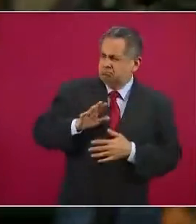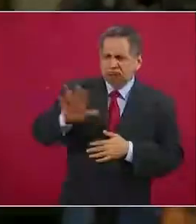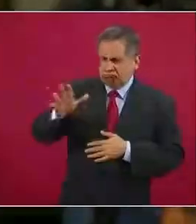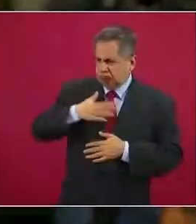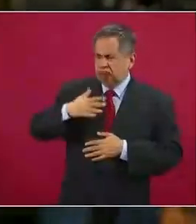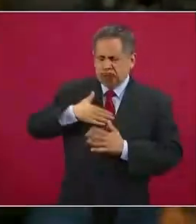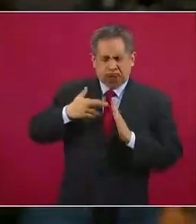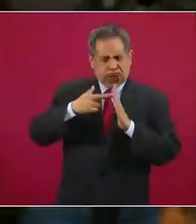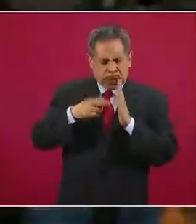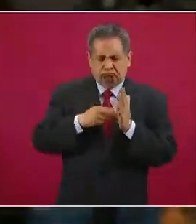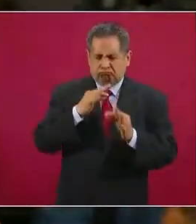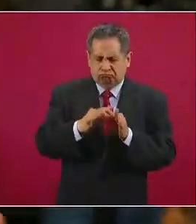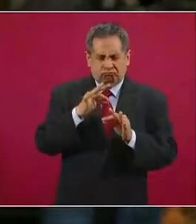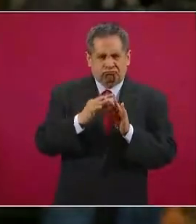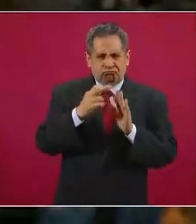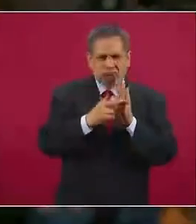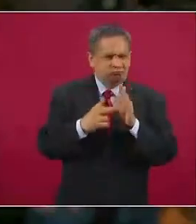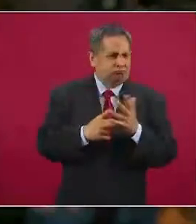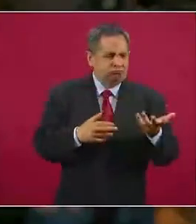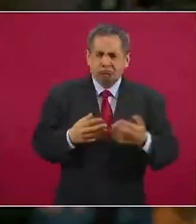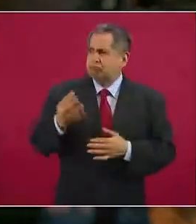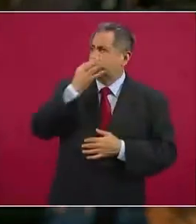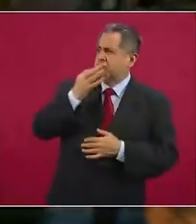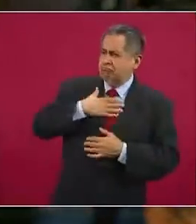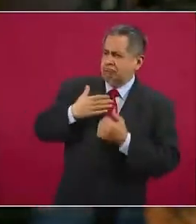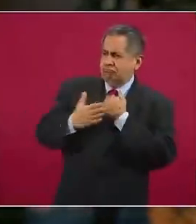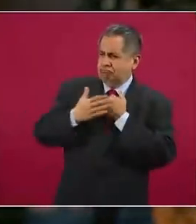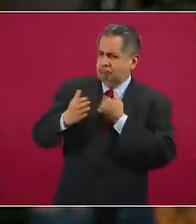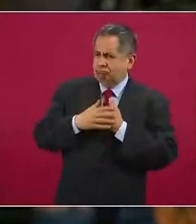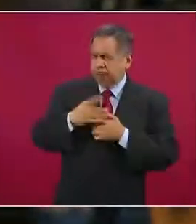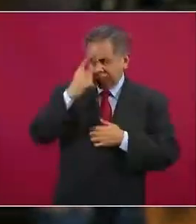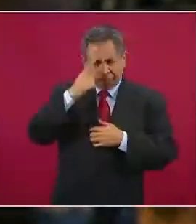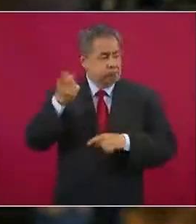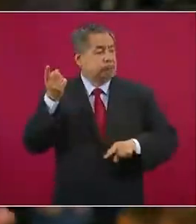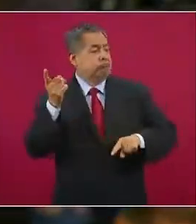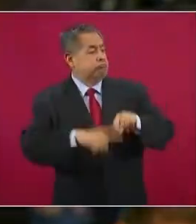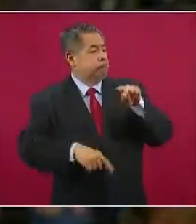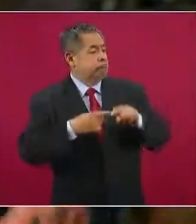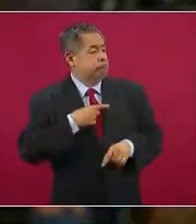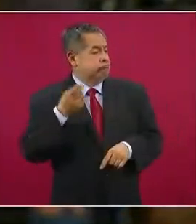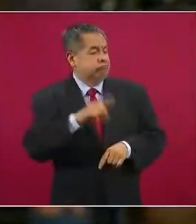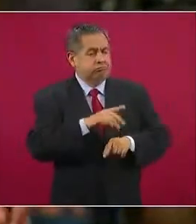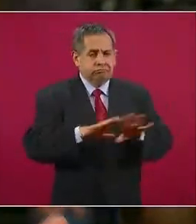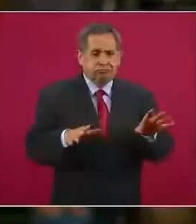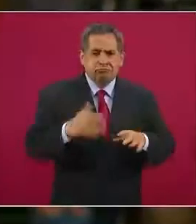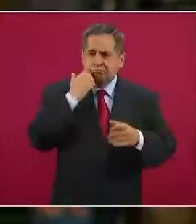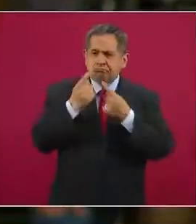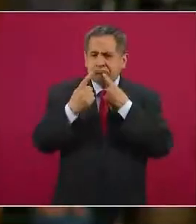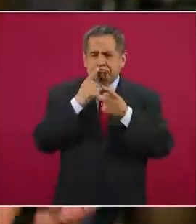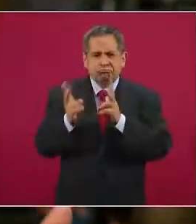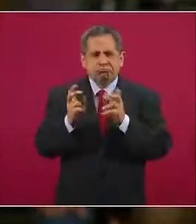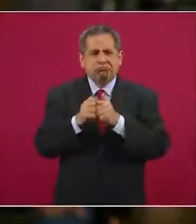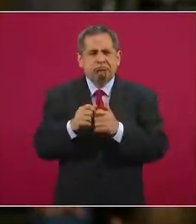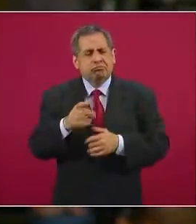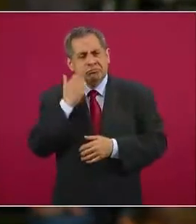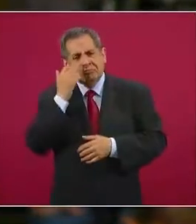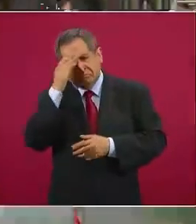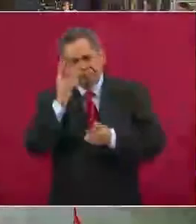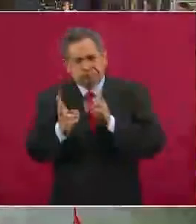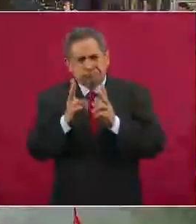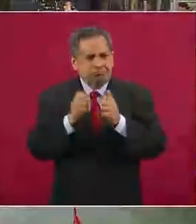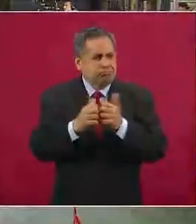cumplen con la normatividad y que no se les avisó con tiempo del retiro de estos productos y piden diálogo. Me gustaría saber si va a haber diálogo, sí, con el